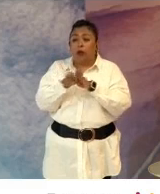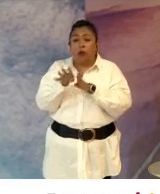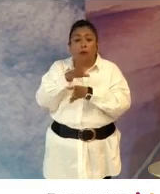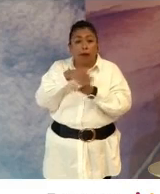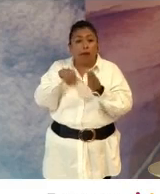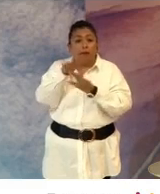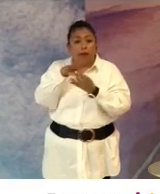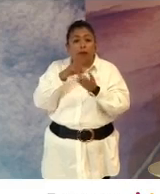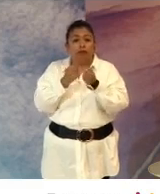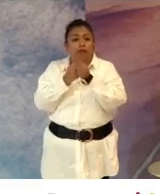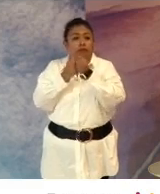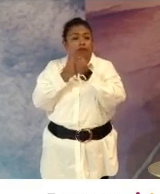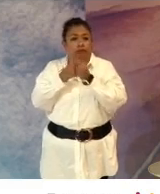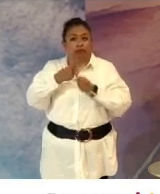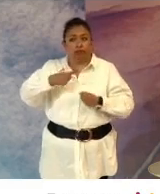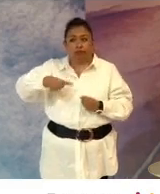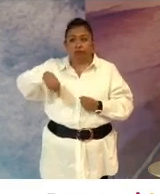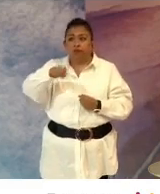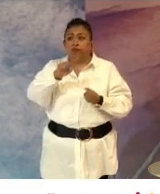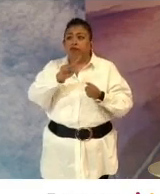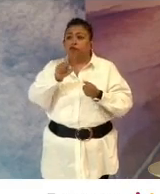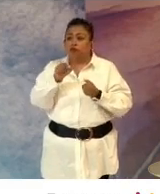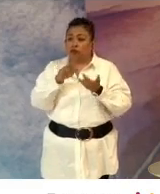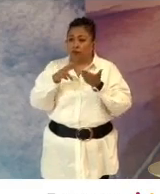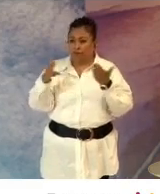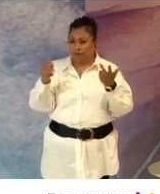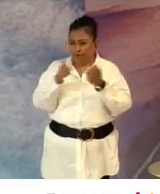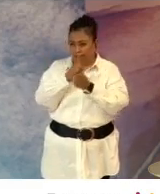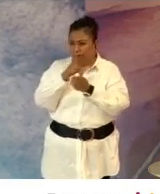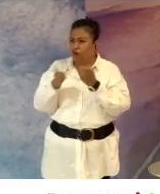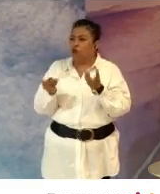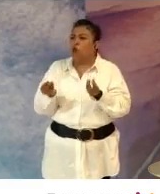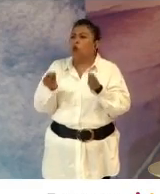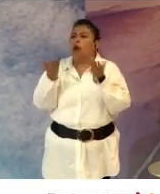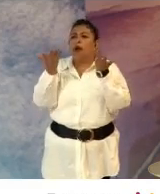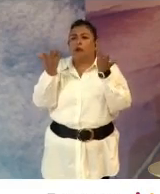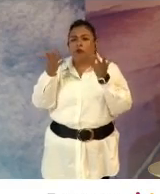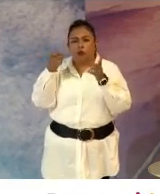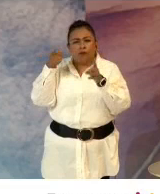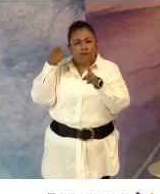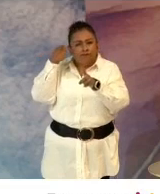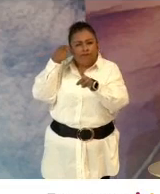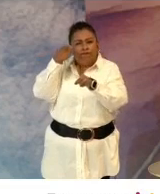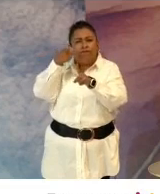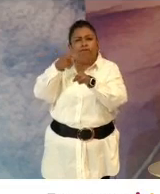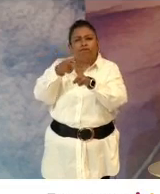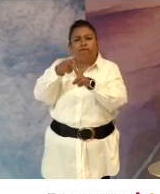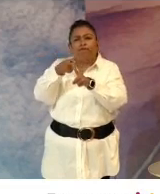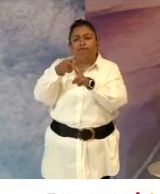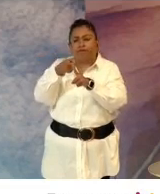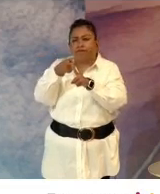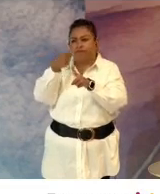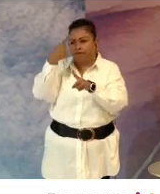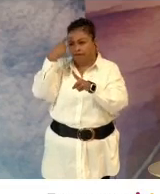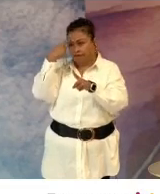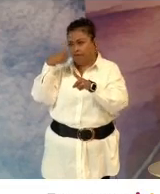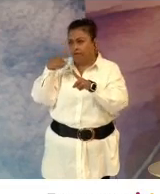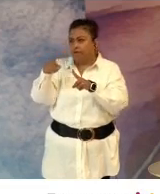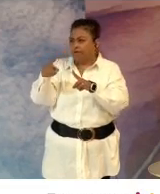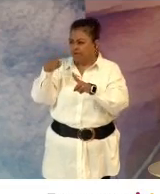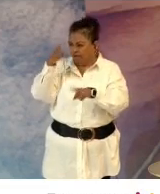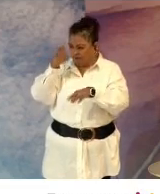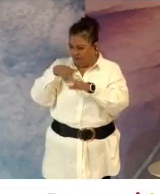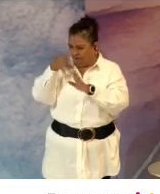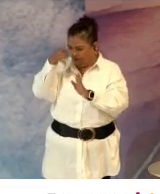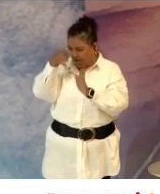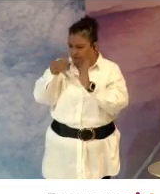sostenibilidad, sustentabilidad y las relaciones, cuánto de eso se enfoca en la parte más